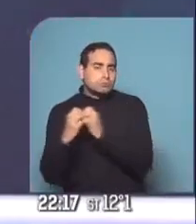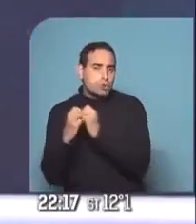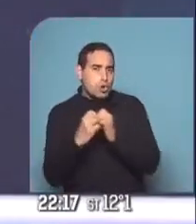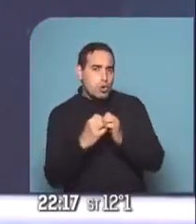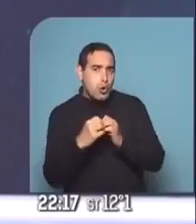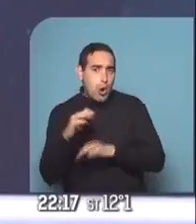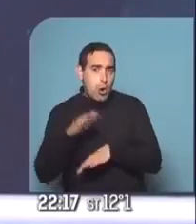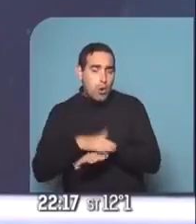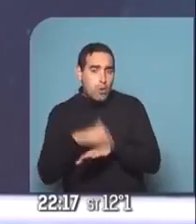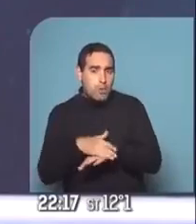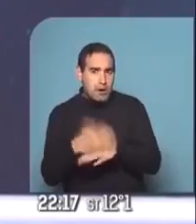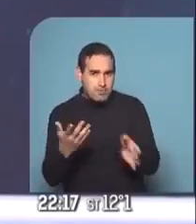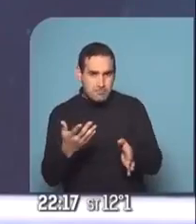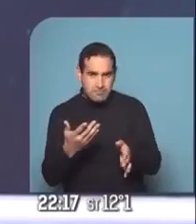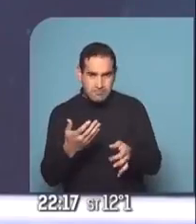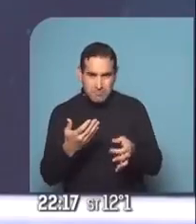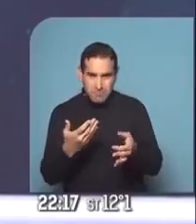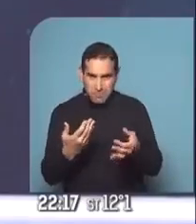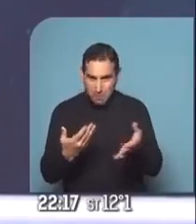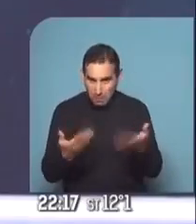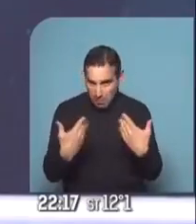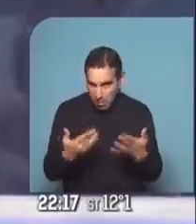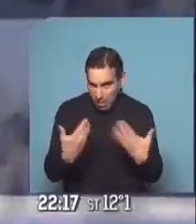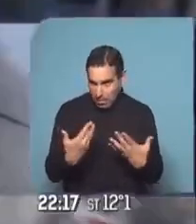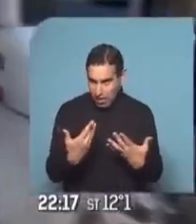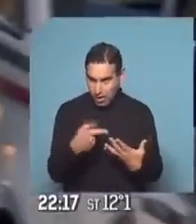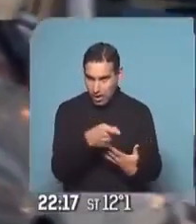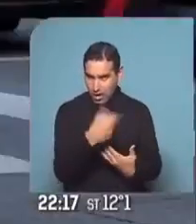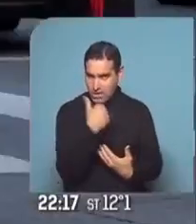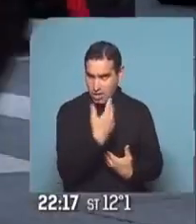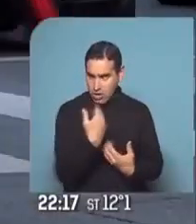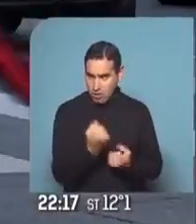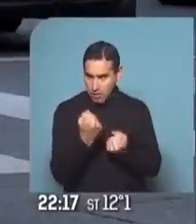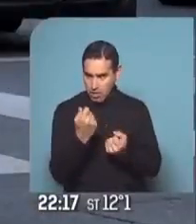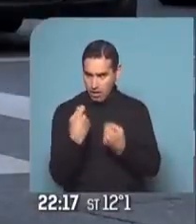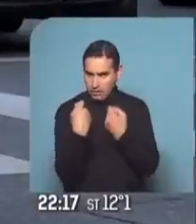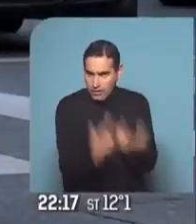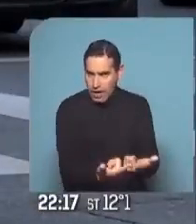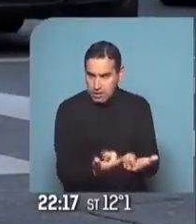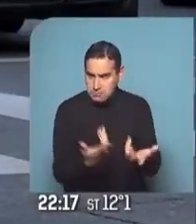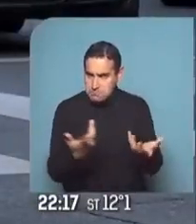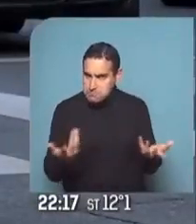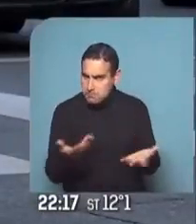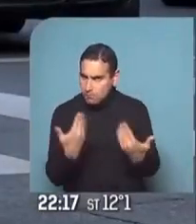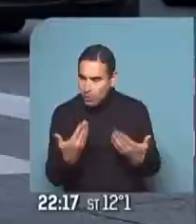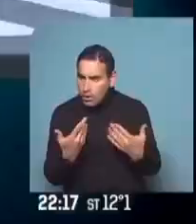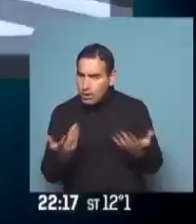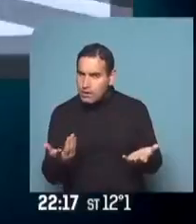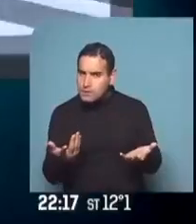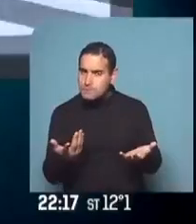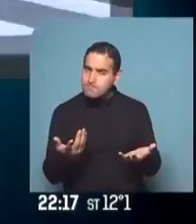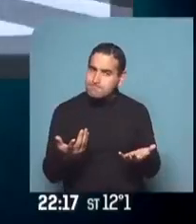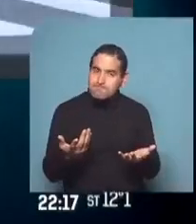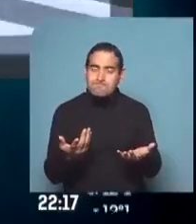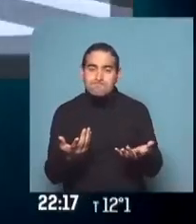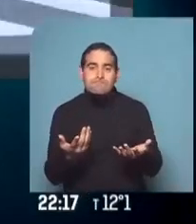ahora es si es nepotismo o no es nepotismo. Obviamente que lo es, el tema es si lo va a poder